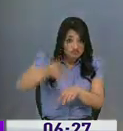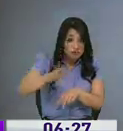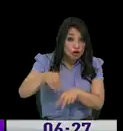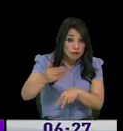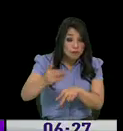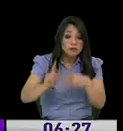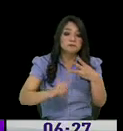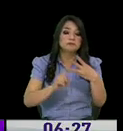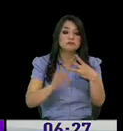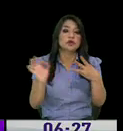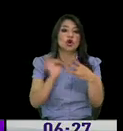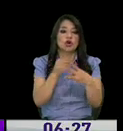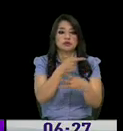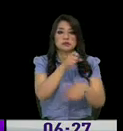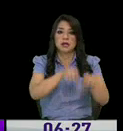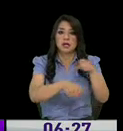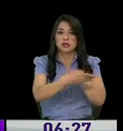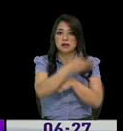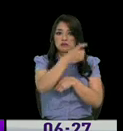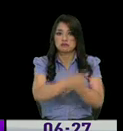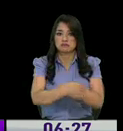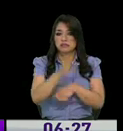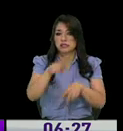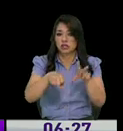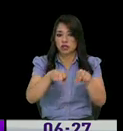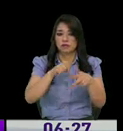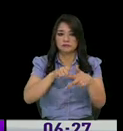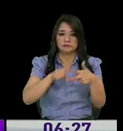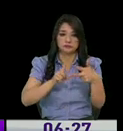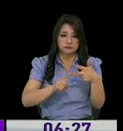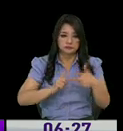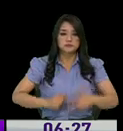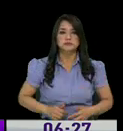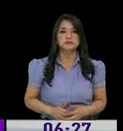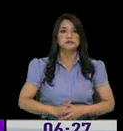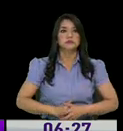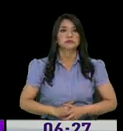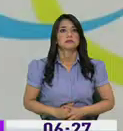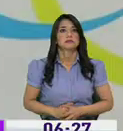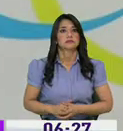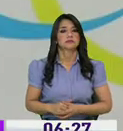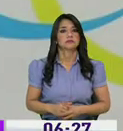del servidor o el perjuicio causado a la administración pública.